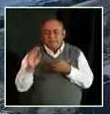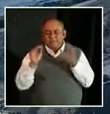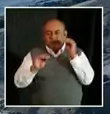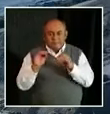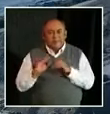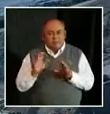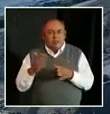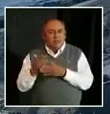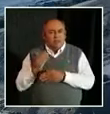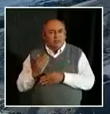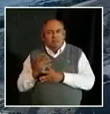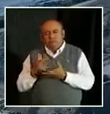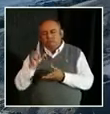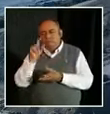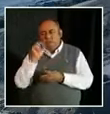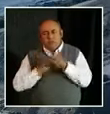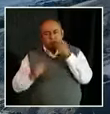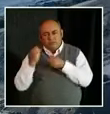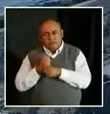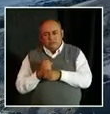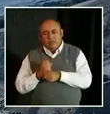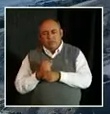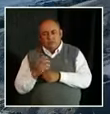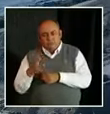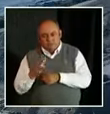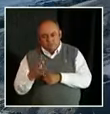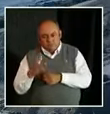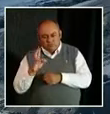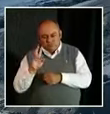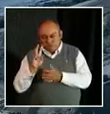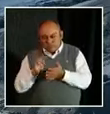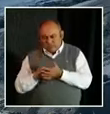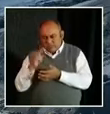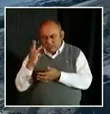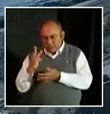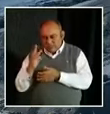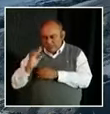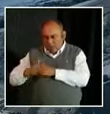hace aproximadamente, se acabó en el 2003, si mal no recuerdo.